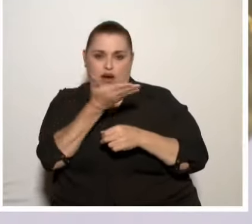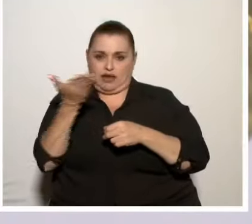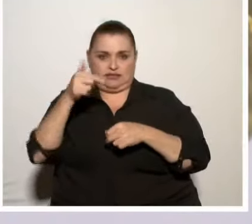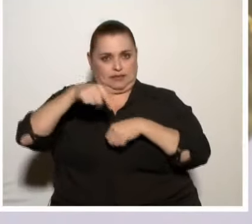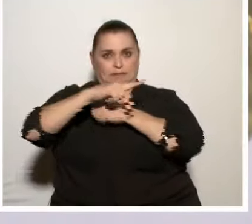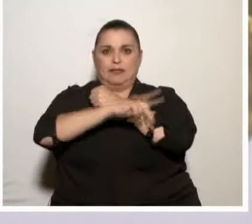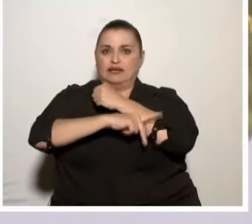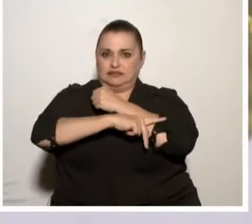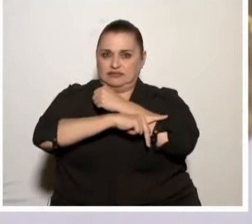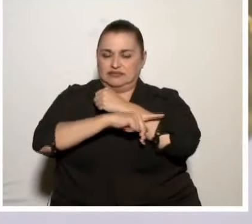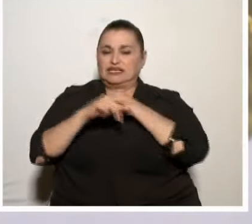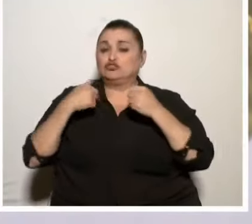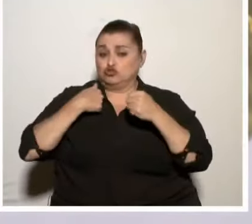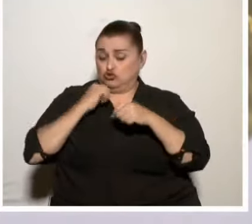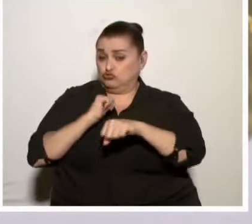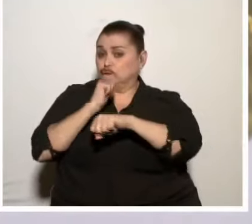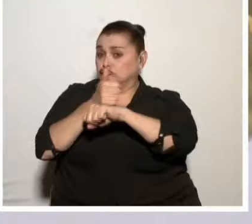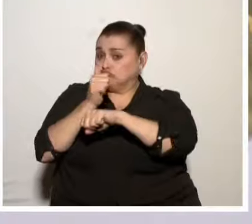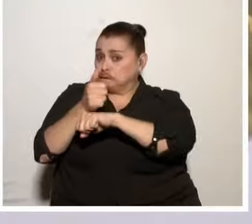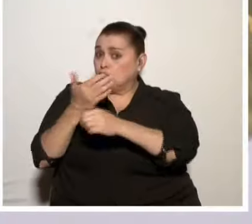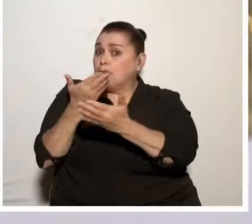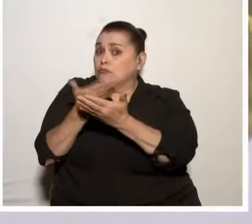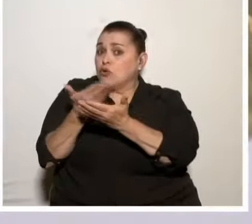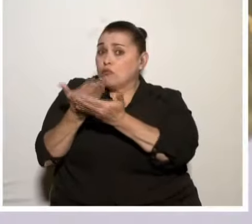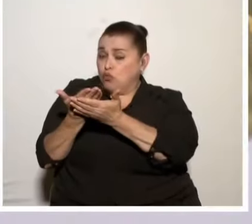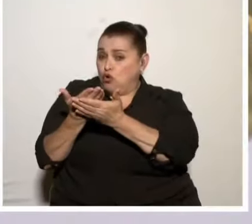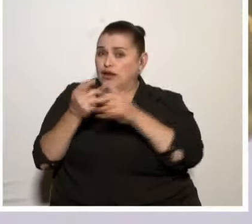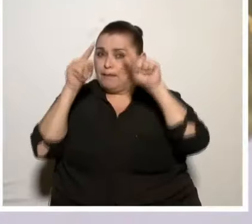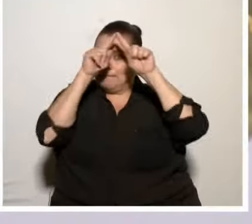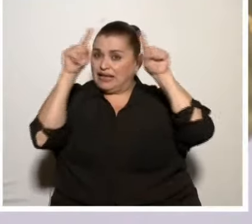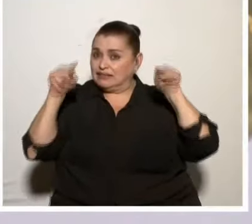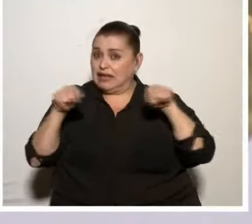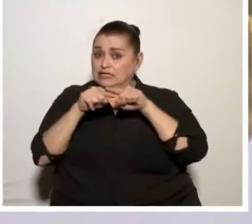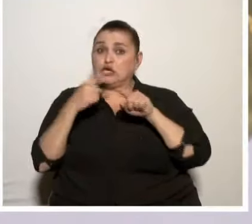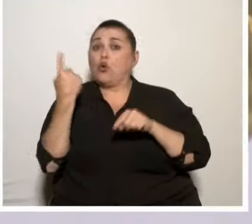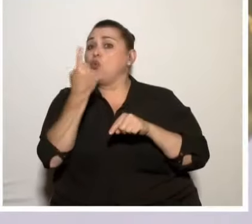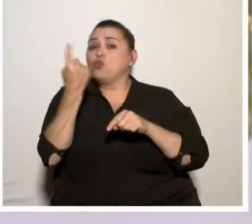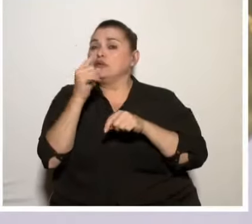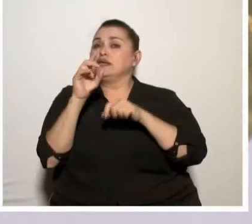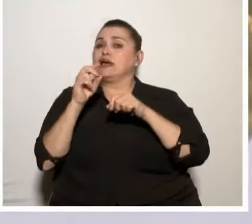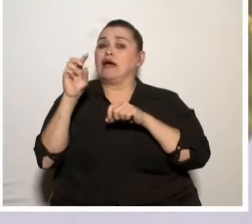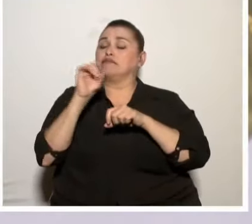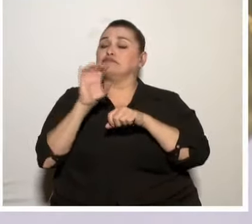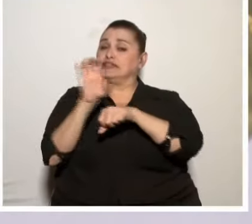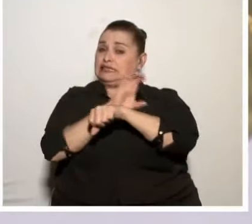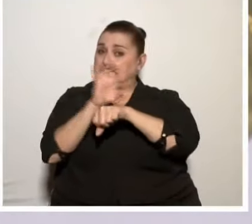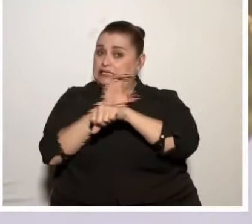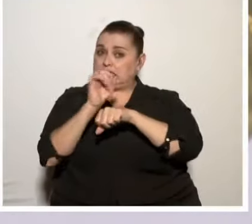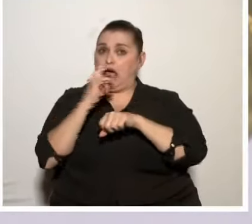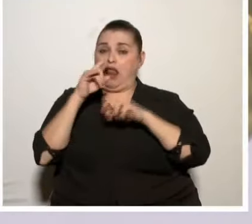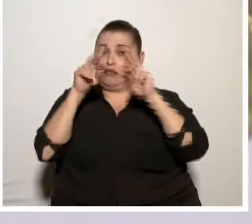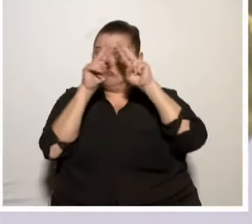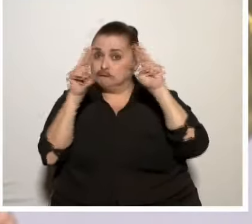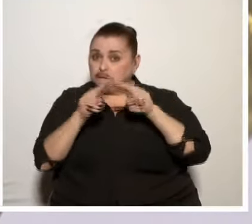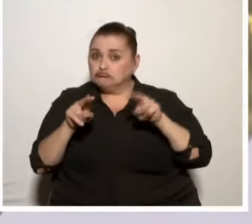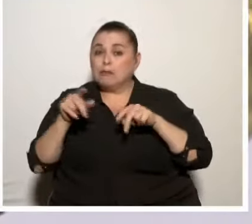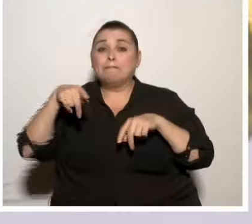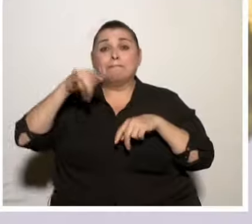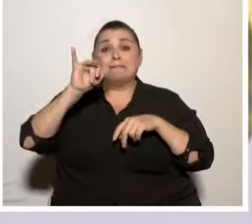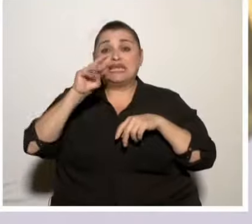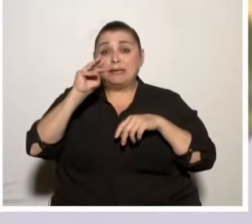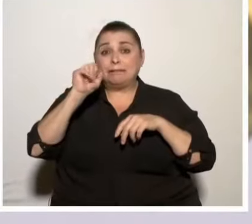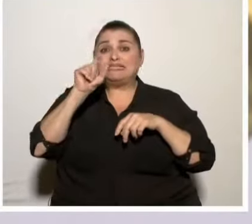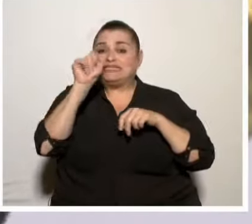país. Estamos estableciendo y estamos proponiendo una ventanilla única digital para que a través de ella las pymes tengan la posibilidad